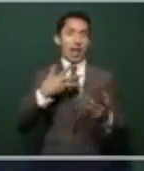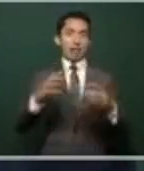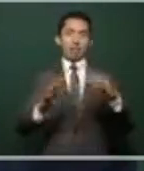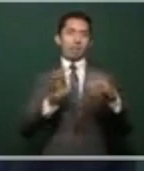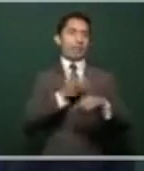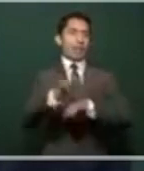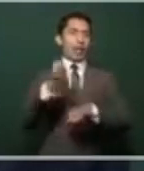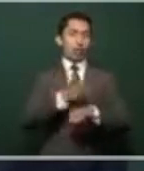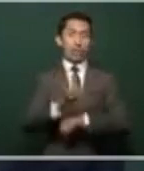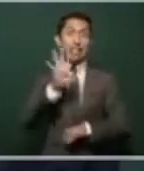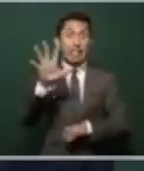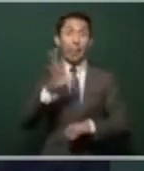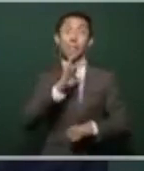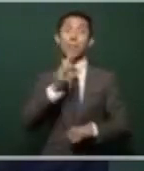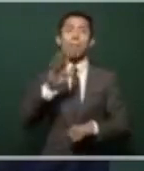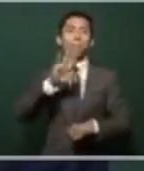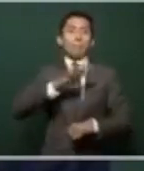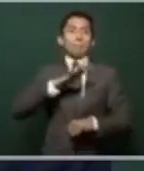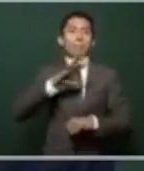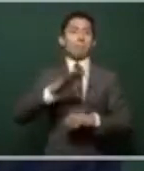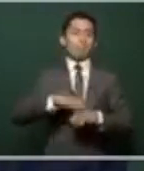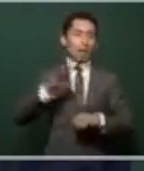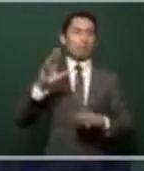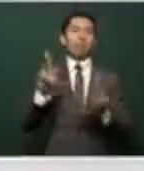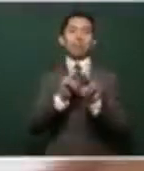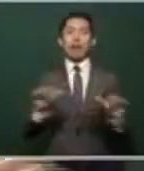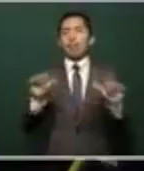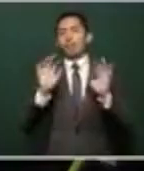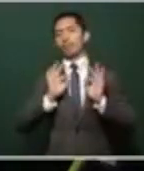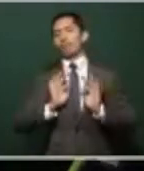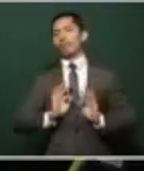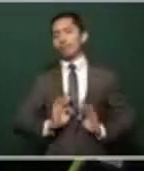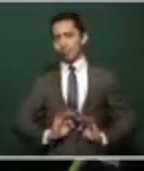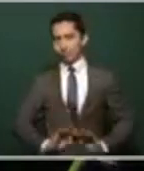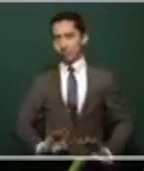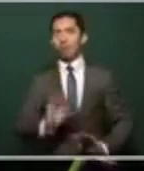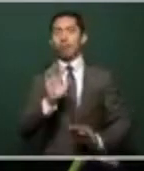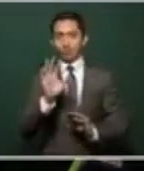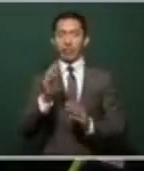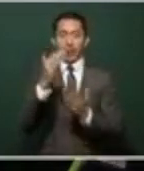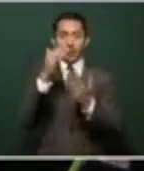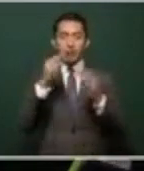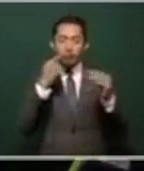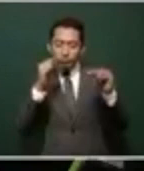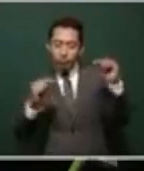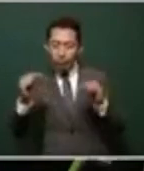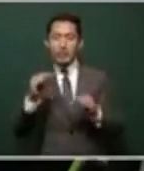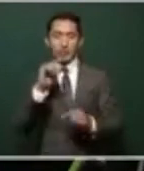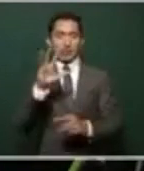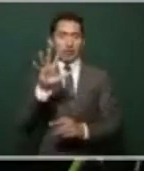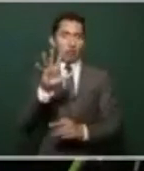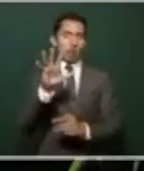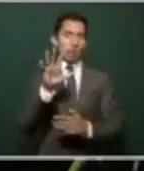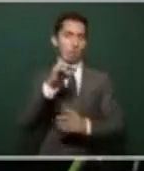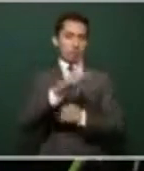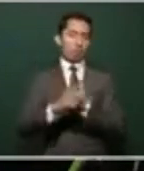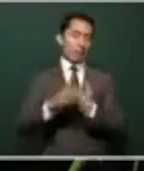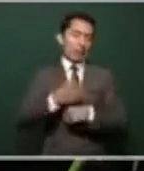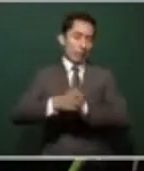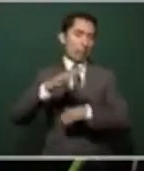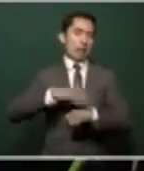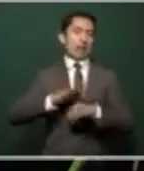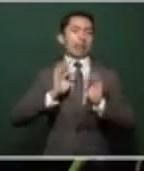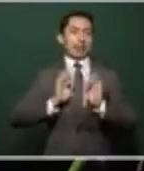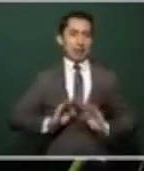con mayor paz social en Hidalgo. Tenemos una disminución importante